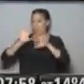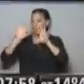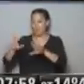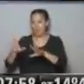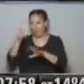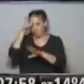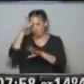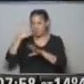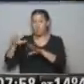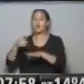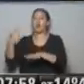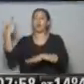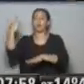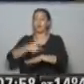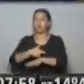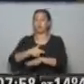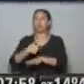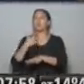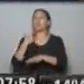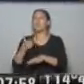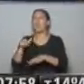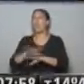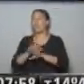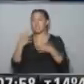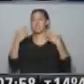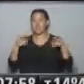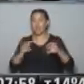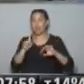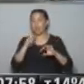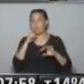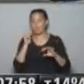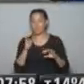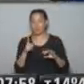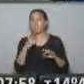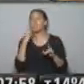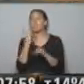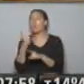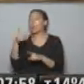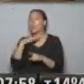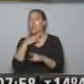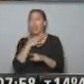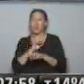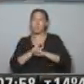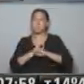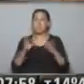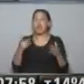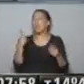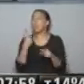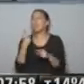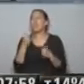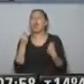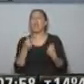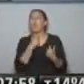fue baleado en una pierna, aunque está fuera de peligro. Obviamente siempre hay un delincuente desubicado que lo primero que intenta